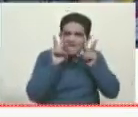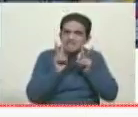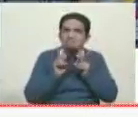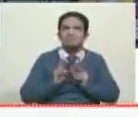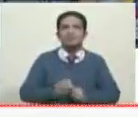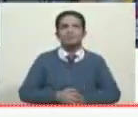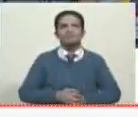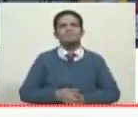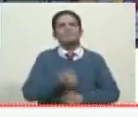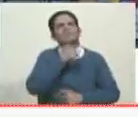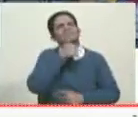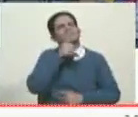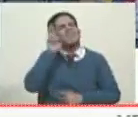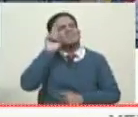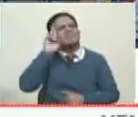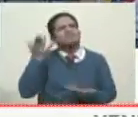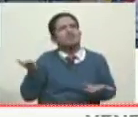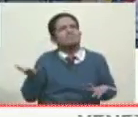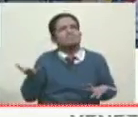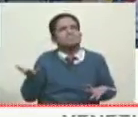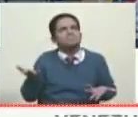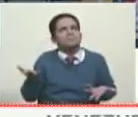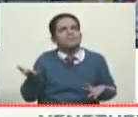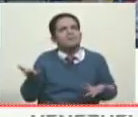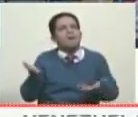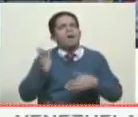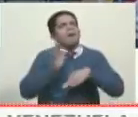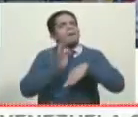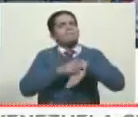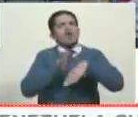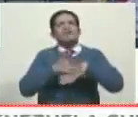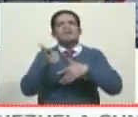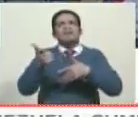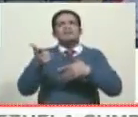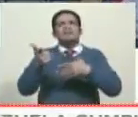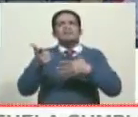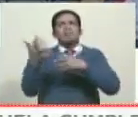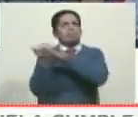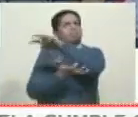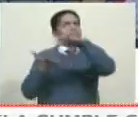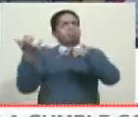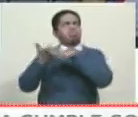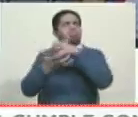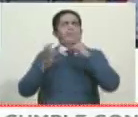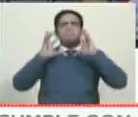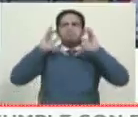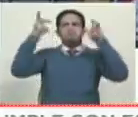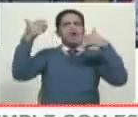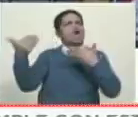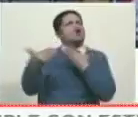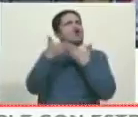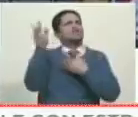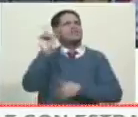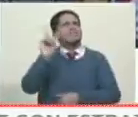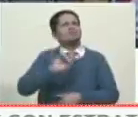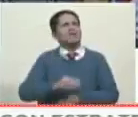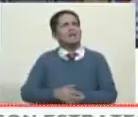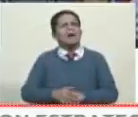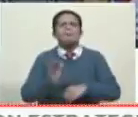quién tiene la razón en esto porque tanta locura contra venezuela porque la oposición venezolana